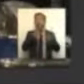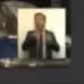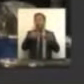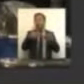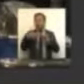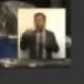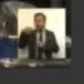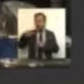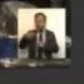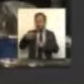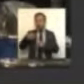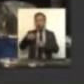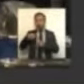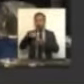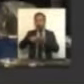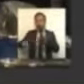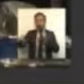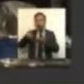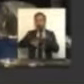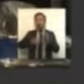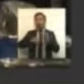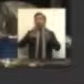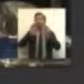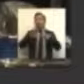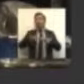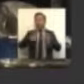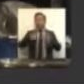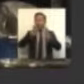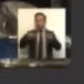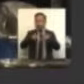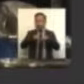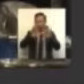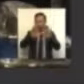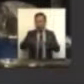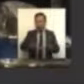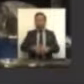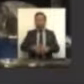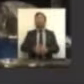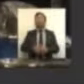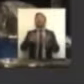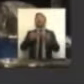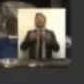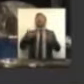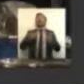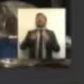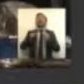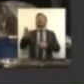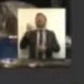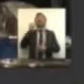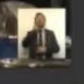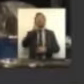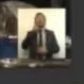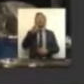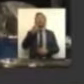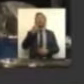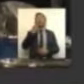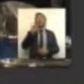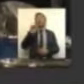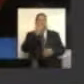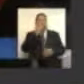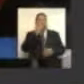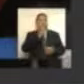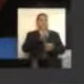República. O sea, eso es inaudito, Pepe. O sea, eso no se puede en este momento dejar a un lado.